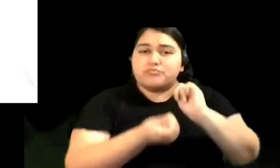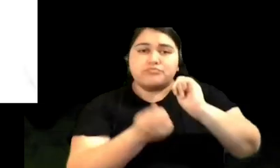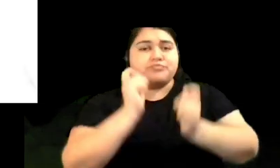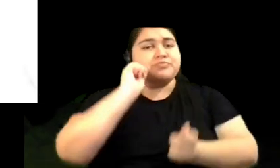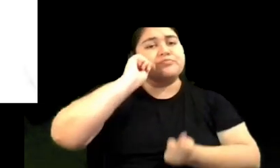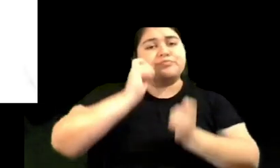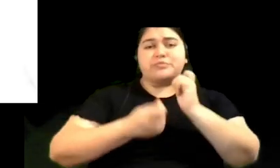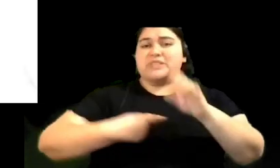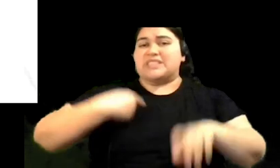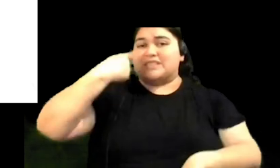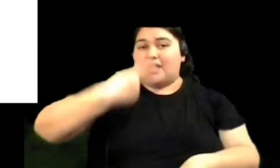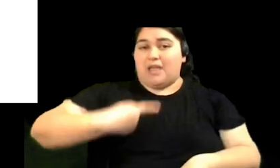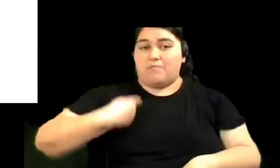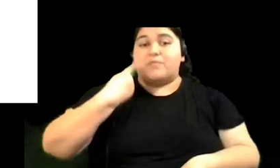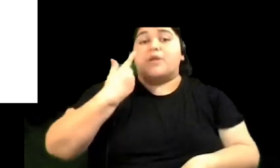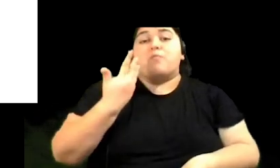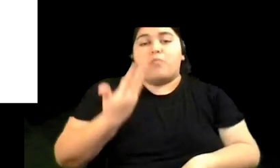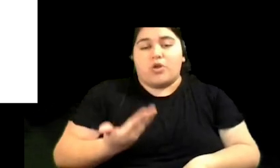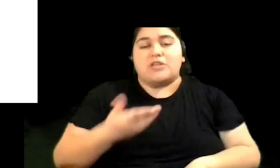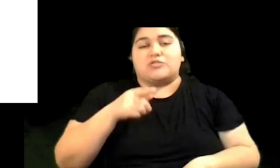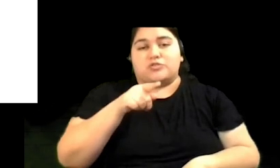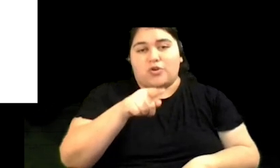Por eso es de cuidado.